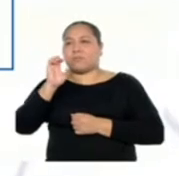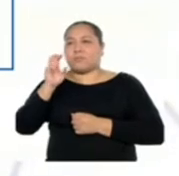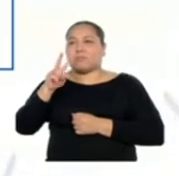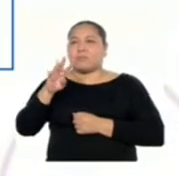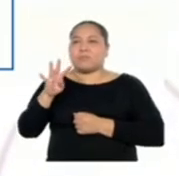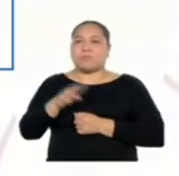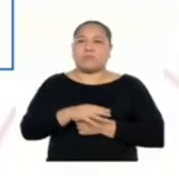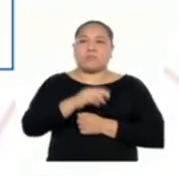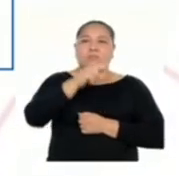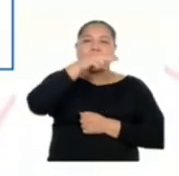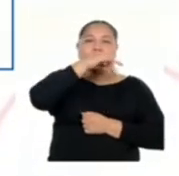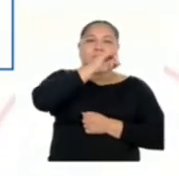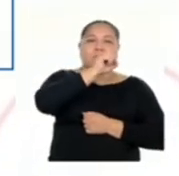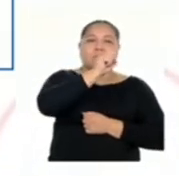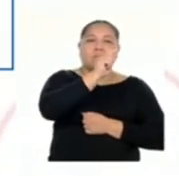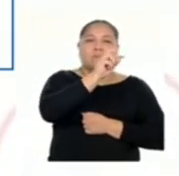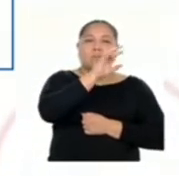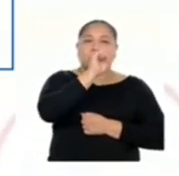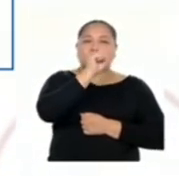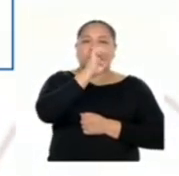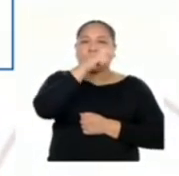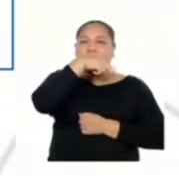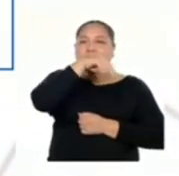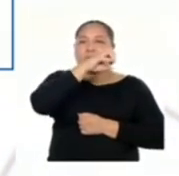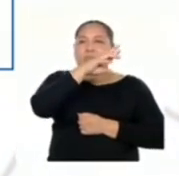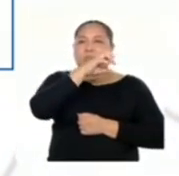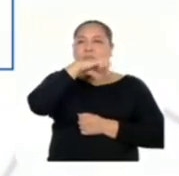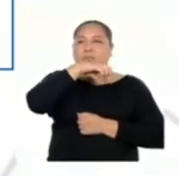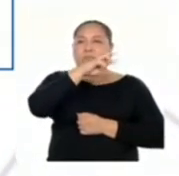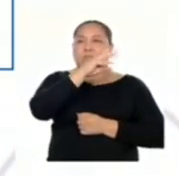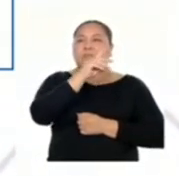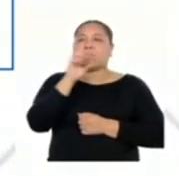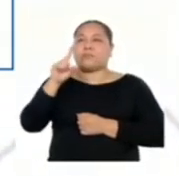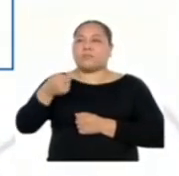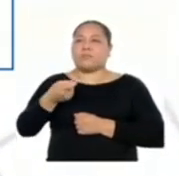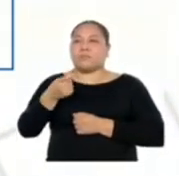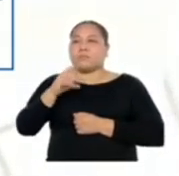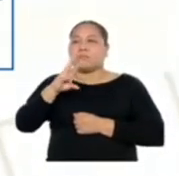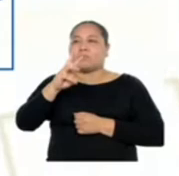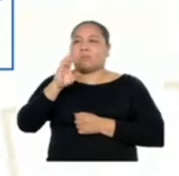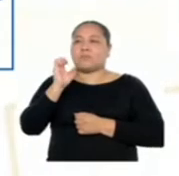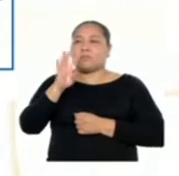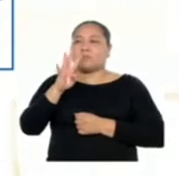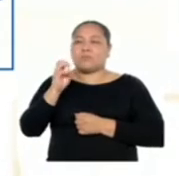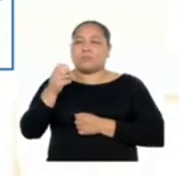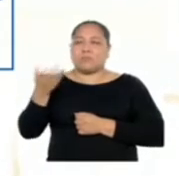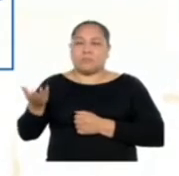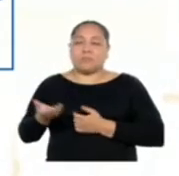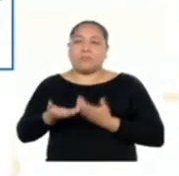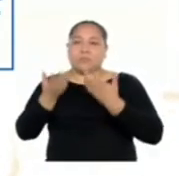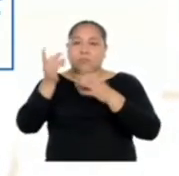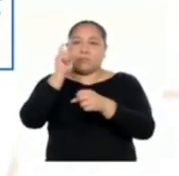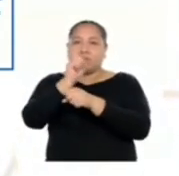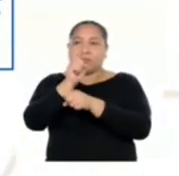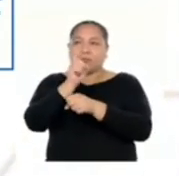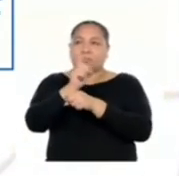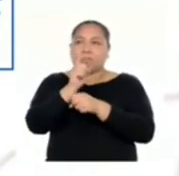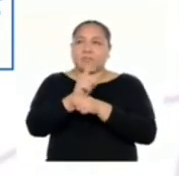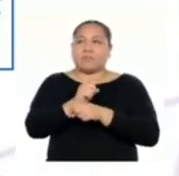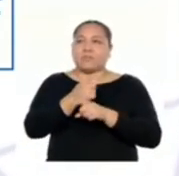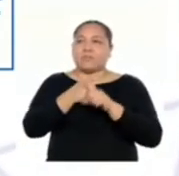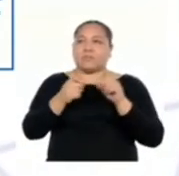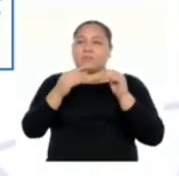y Nuestra Señora del Prado, 1640, brindaban educación que les negaba el orden